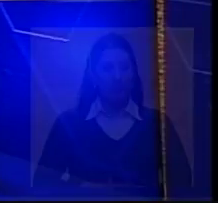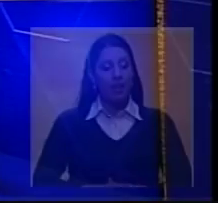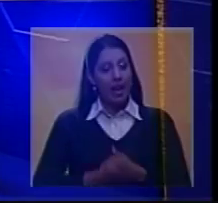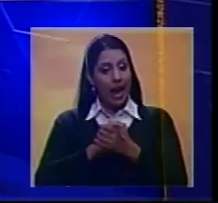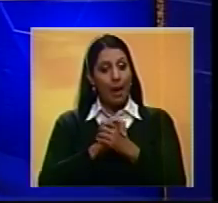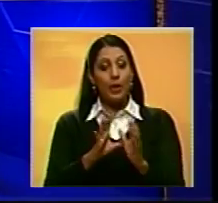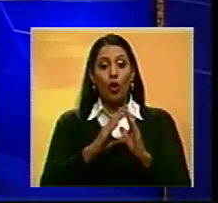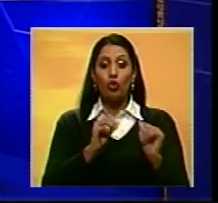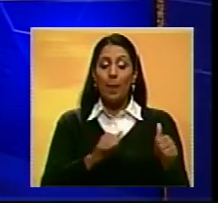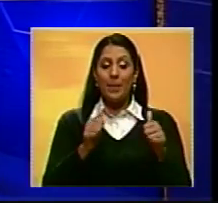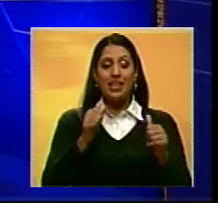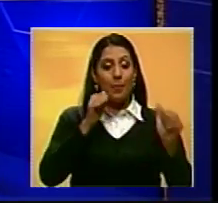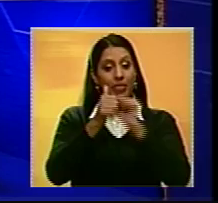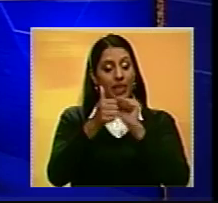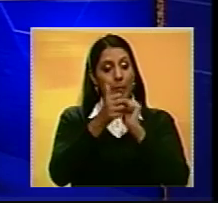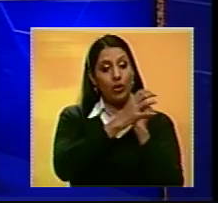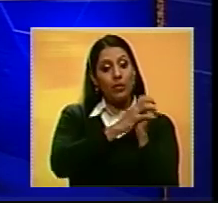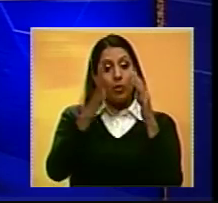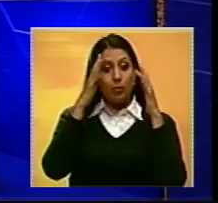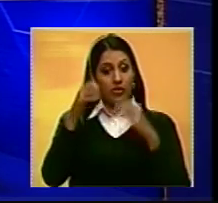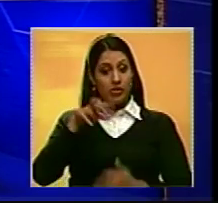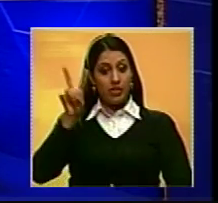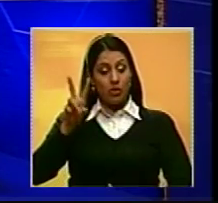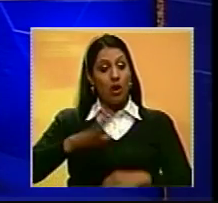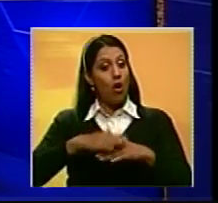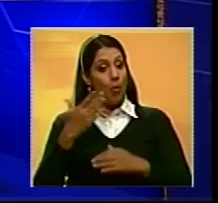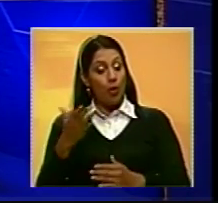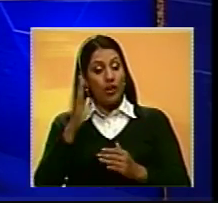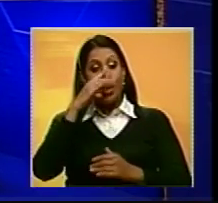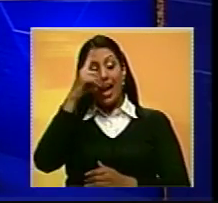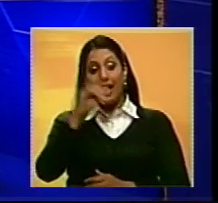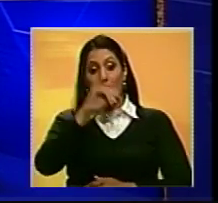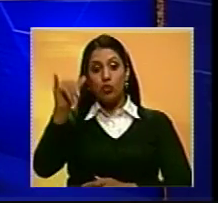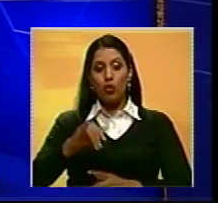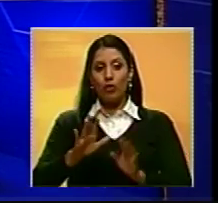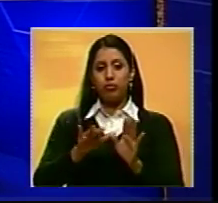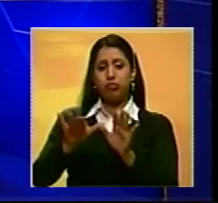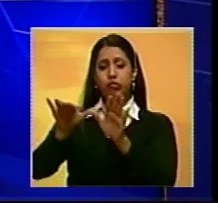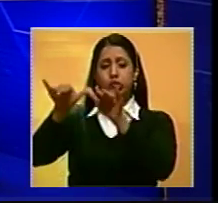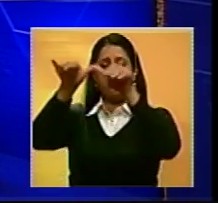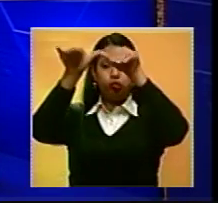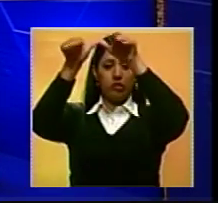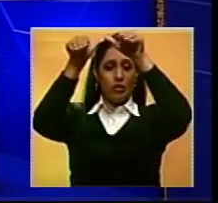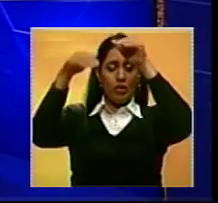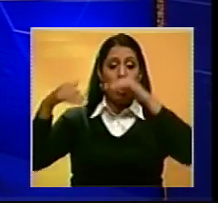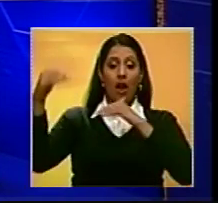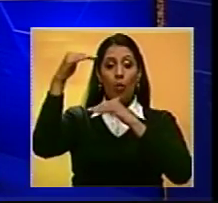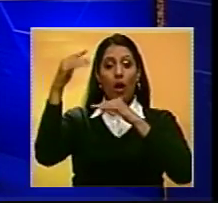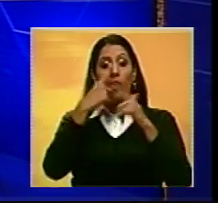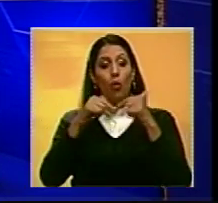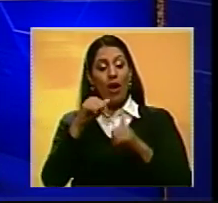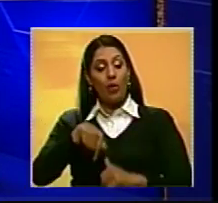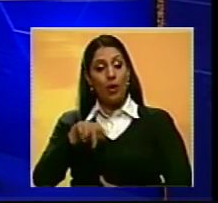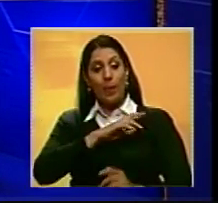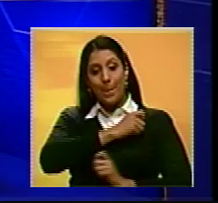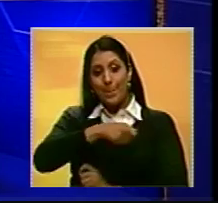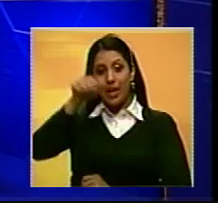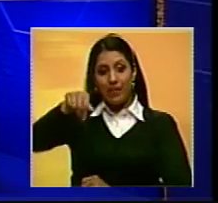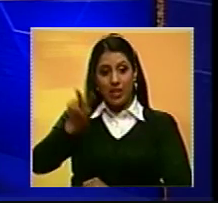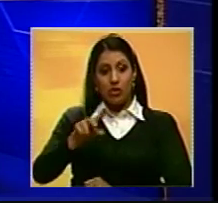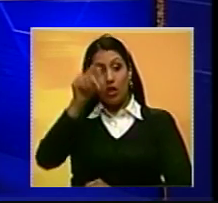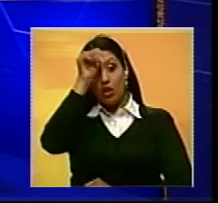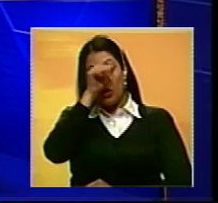Amigas y amigos, comenzamos los deportes con béisbol profesional venezolano porque las Águilas del Zulia siguen volando alto en la presente temporada de nuestra pelota rentada.